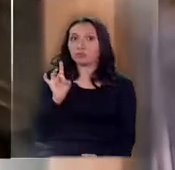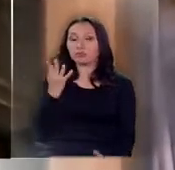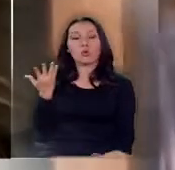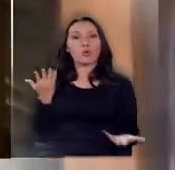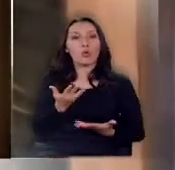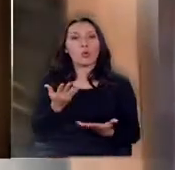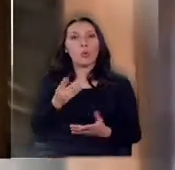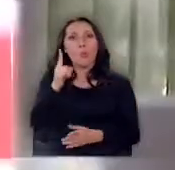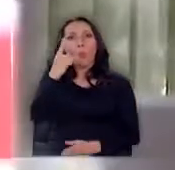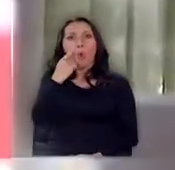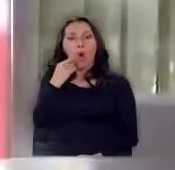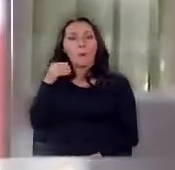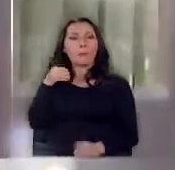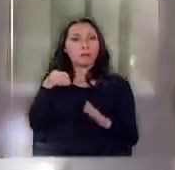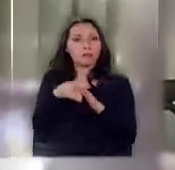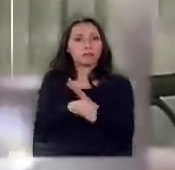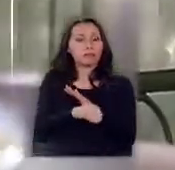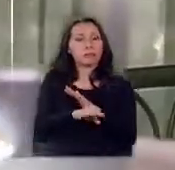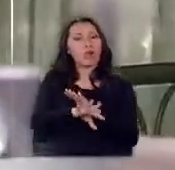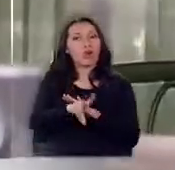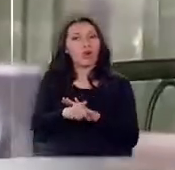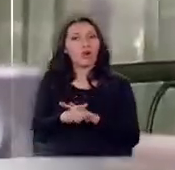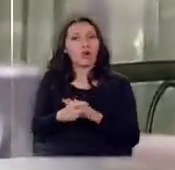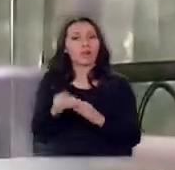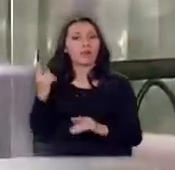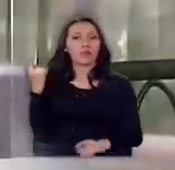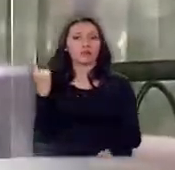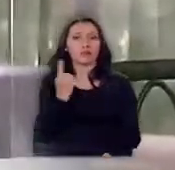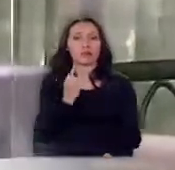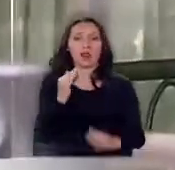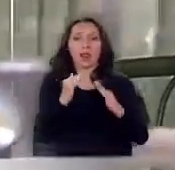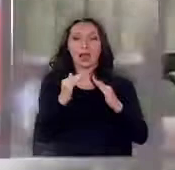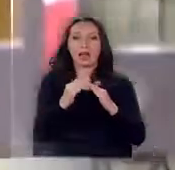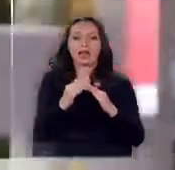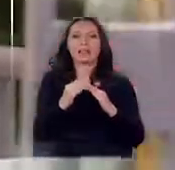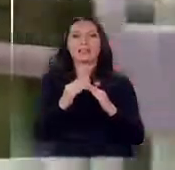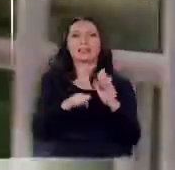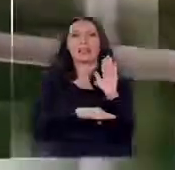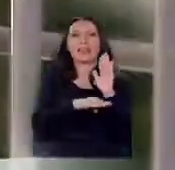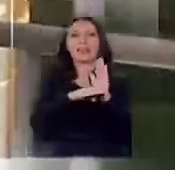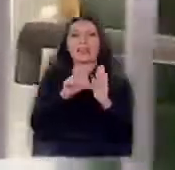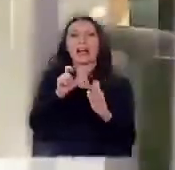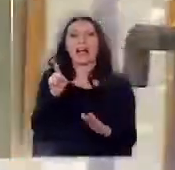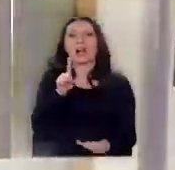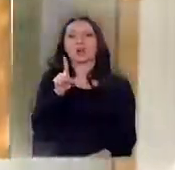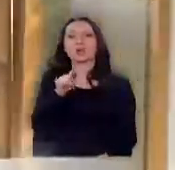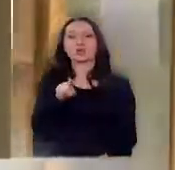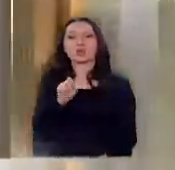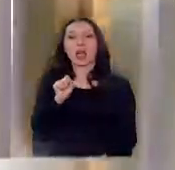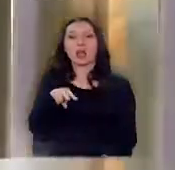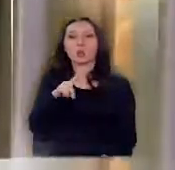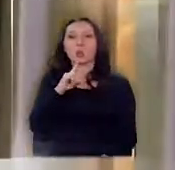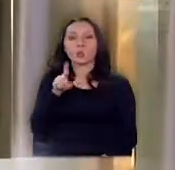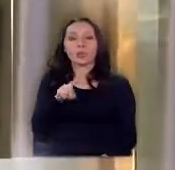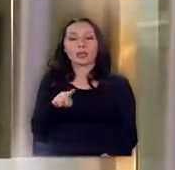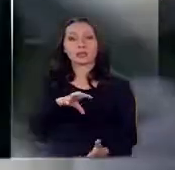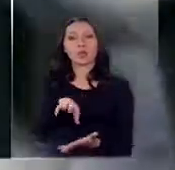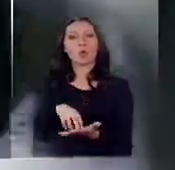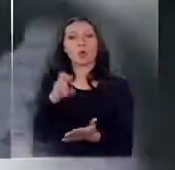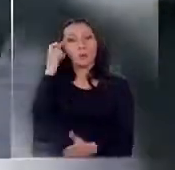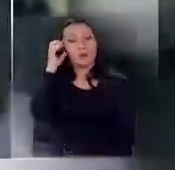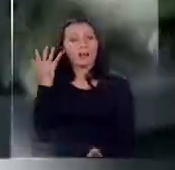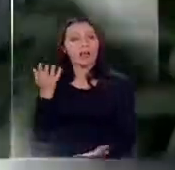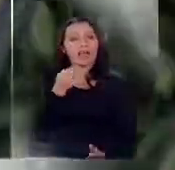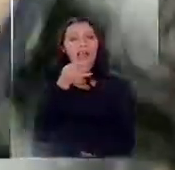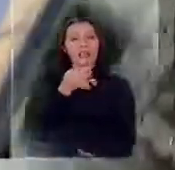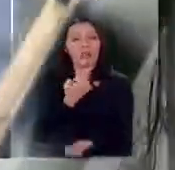perpetrado un solo sujeto, al menos de manera física, en este domicilio de la calle Carlos Antunes, acá en la comuna de Providencia. Pasemos a escuchar lo que nos dijo